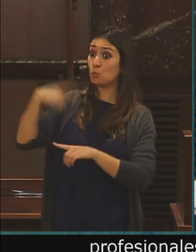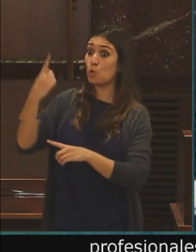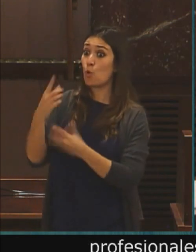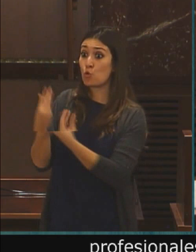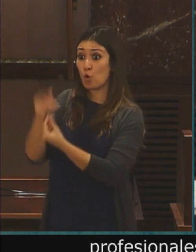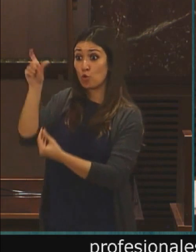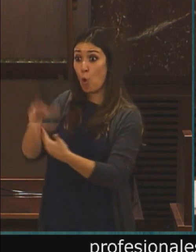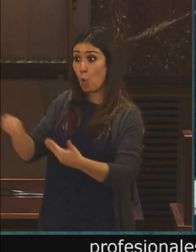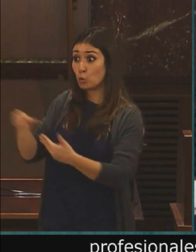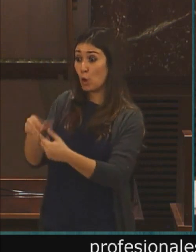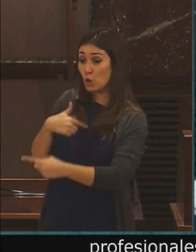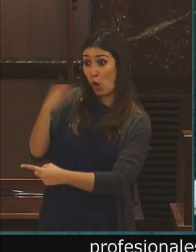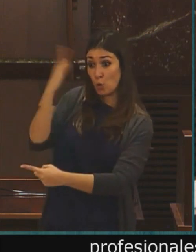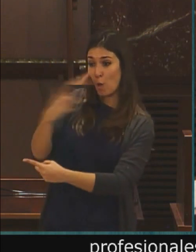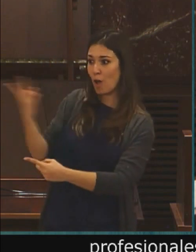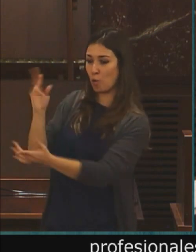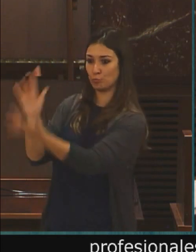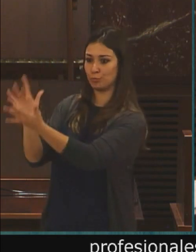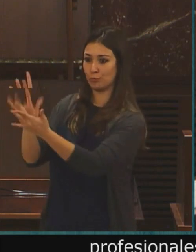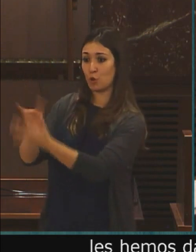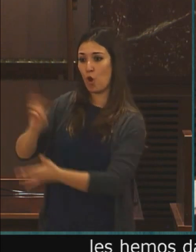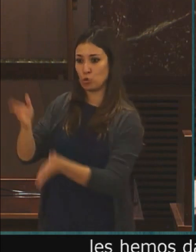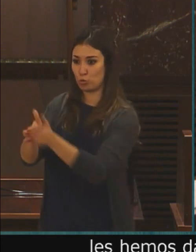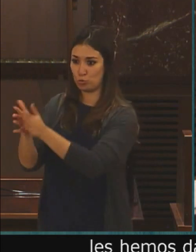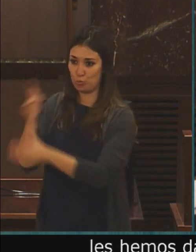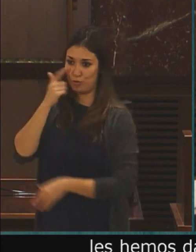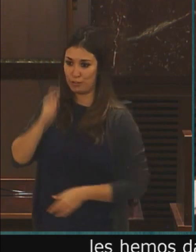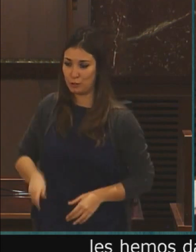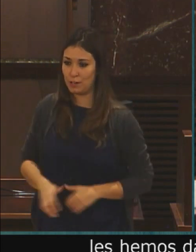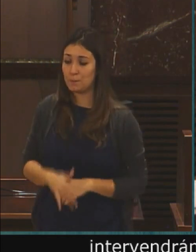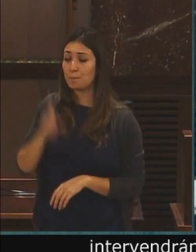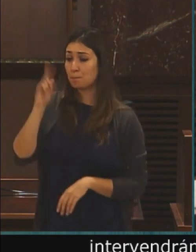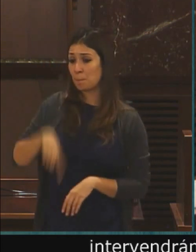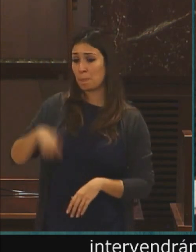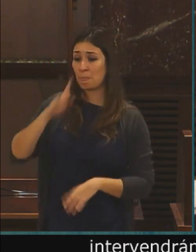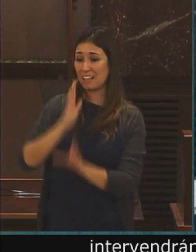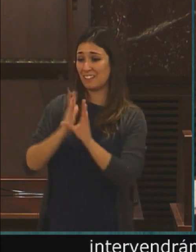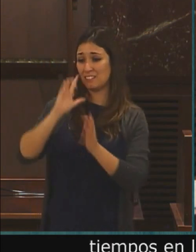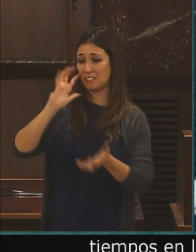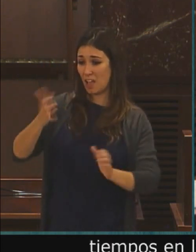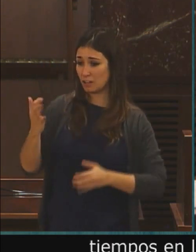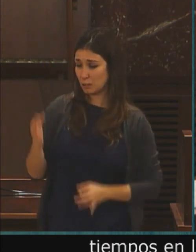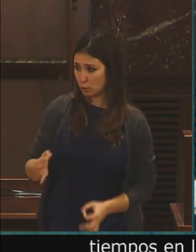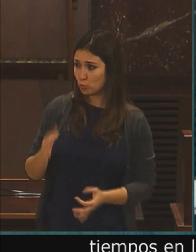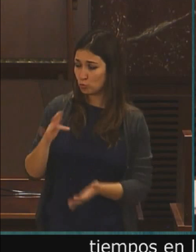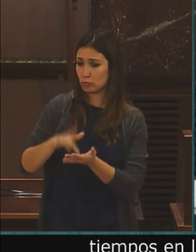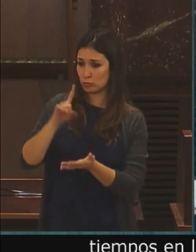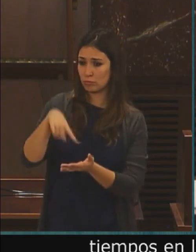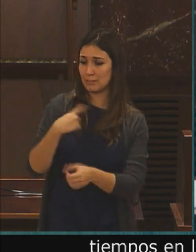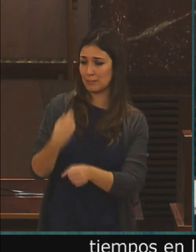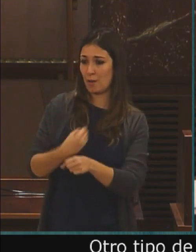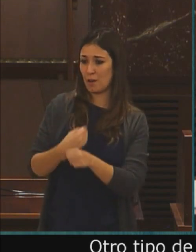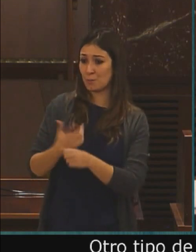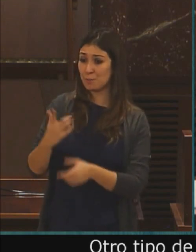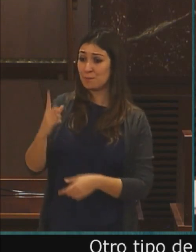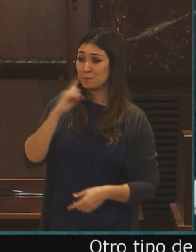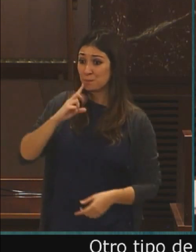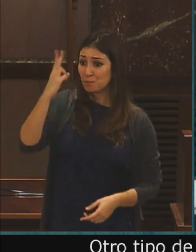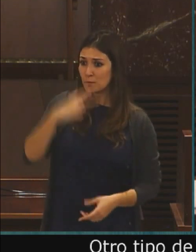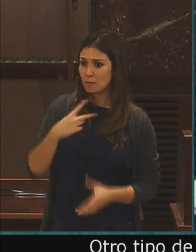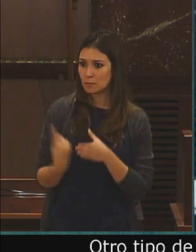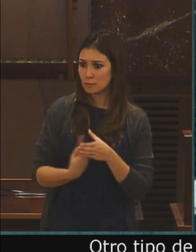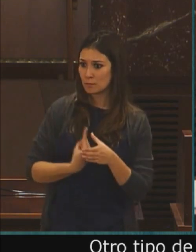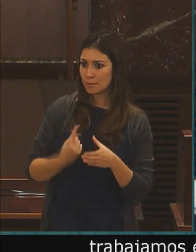tiempos en los que nosotros no estamos. Otro tipo de centro en el que trabajamos son los psiquiátricos. El aislamiento en el que produce la sordociega